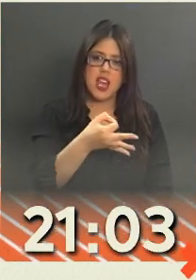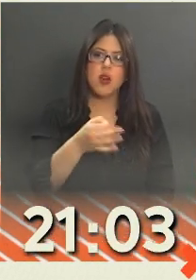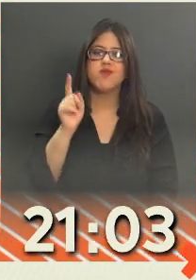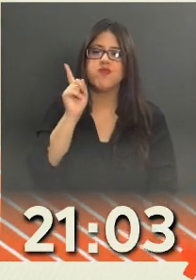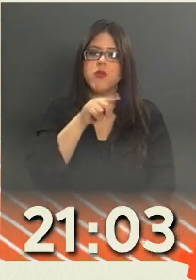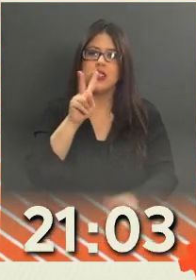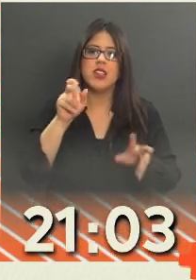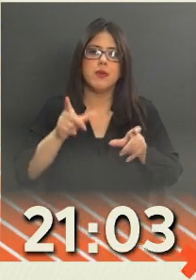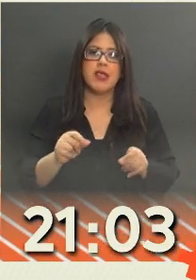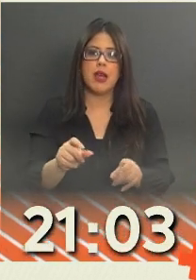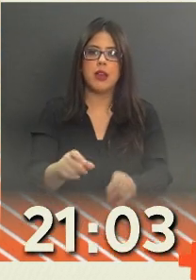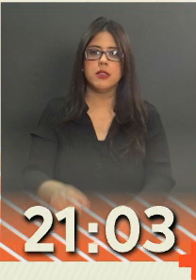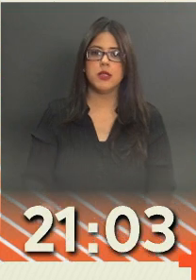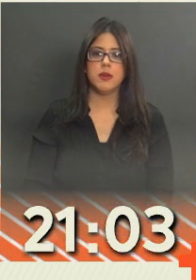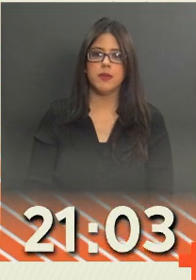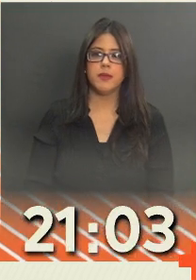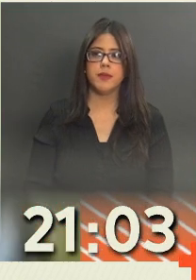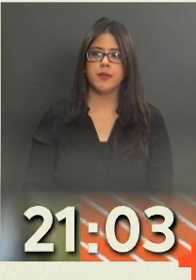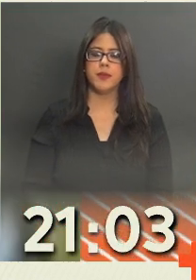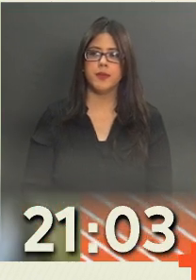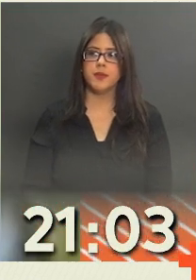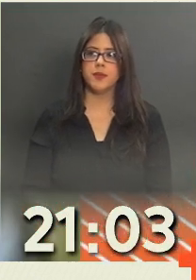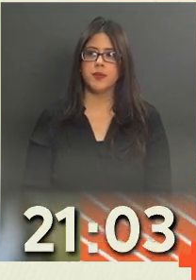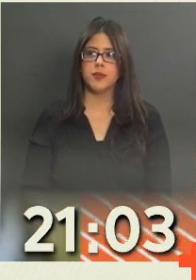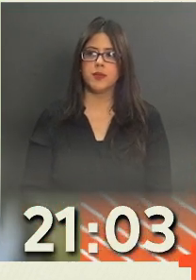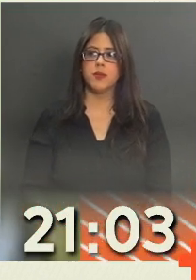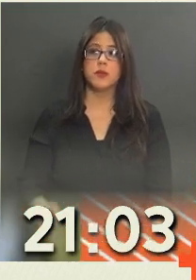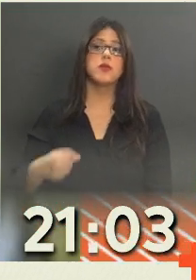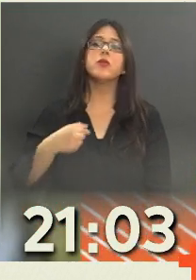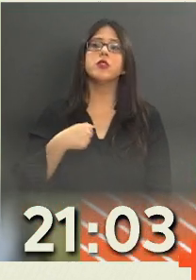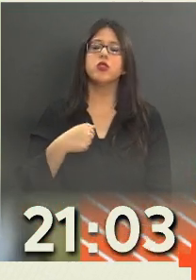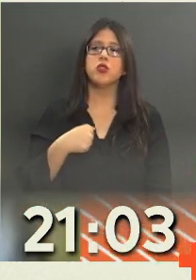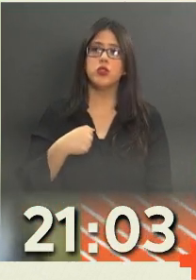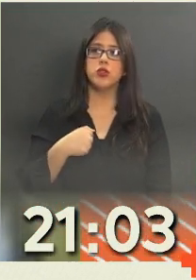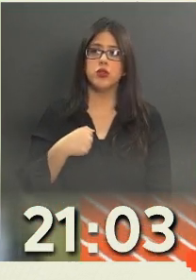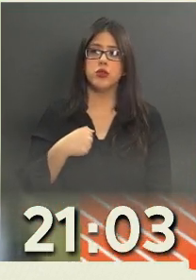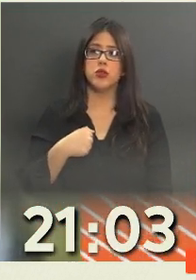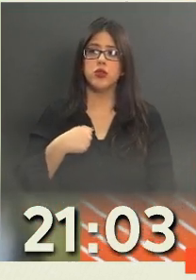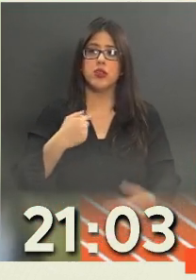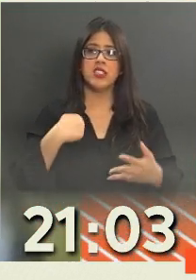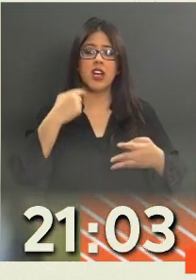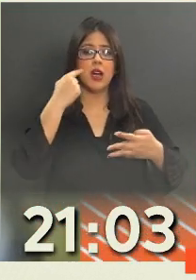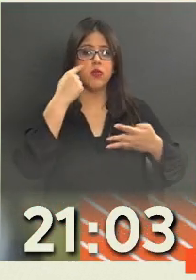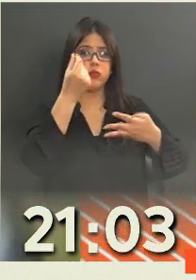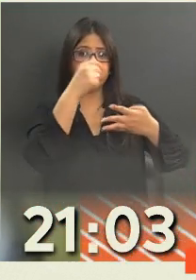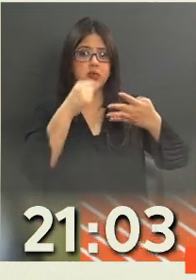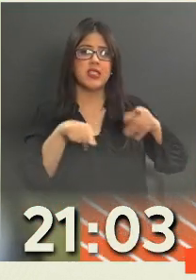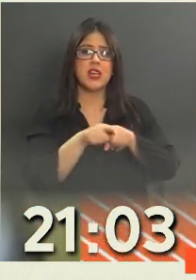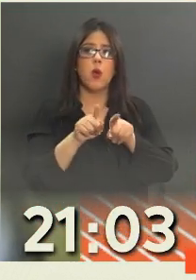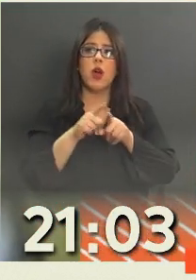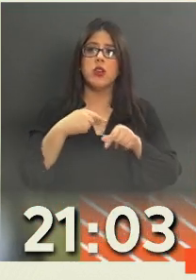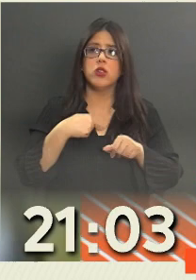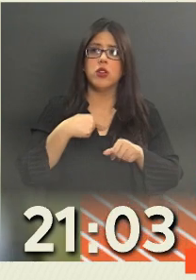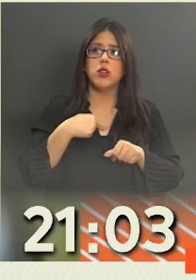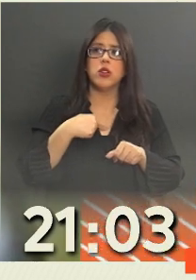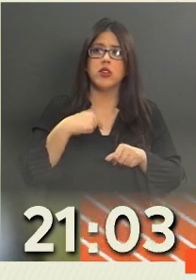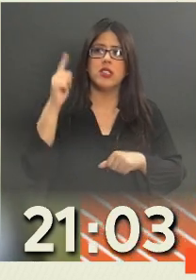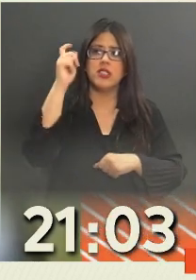tener. Tengo un diagnóstico que todavía me cuesta mucho trabajo reconocer,